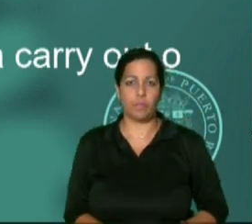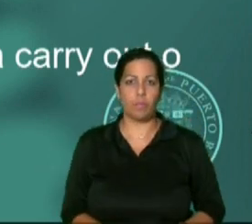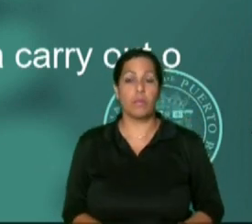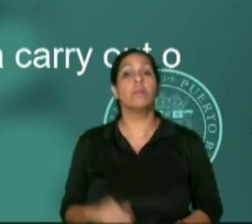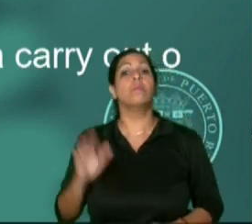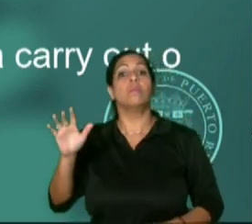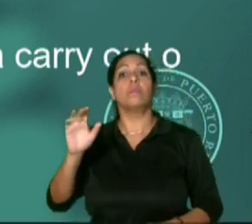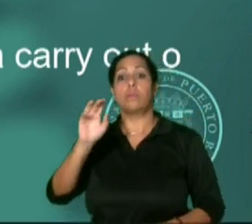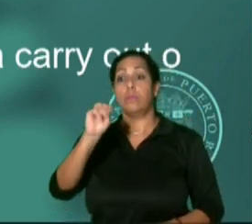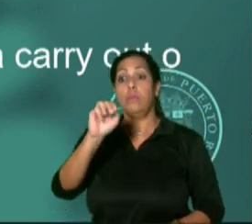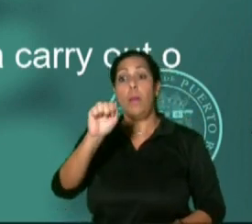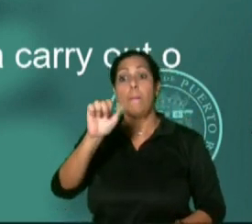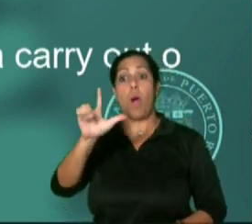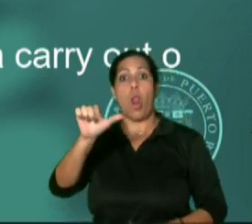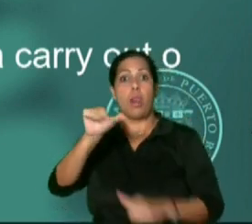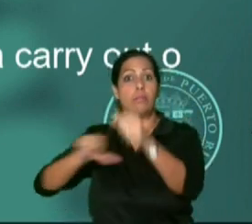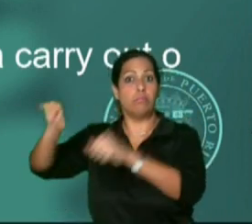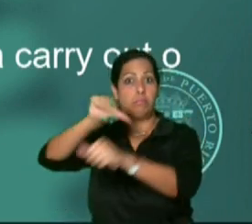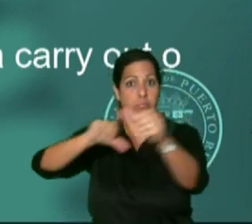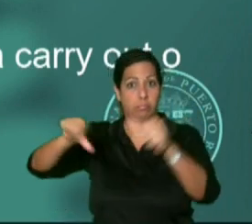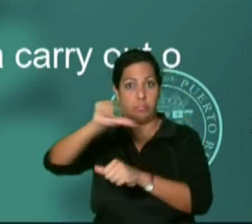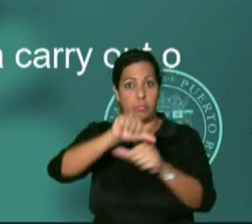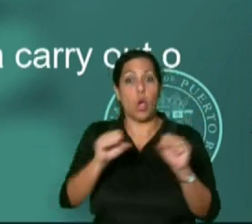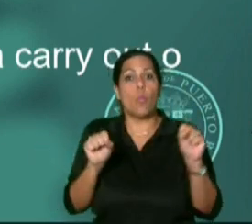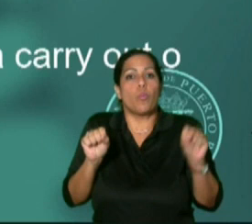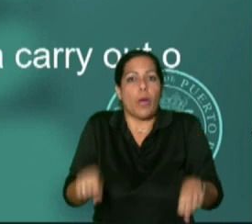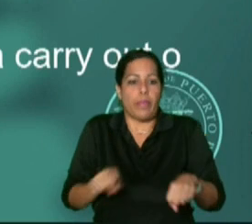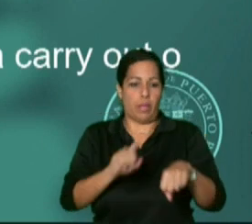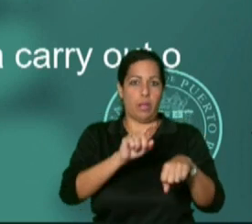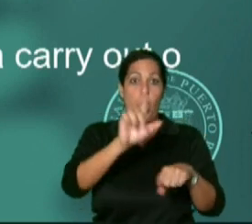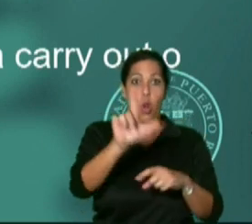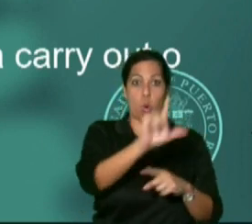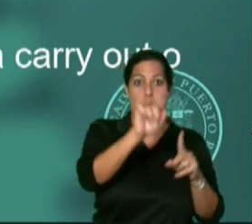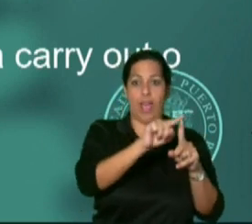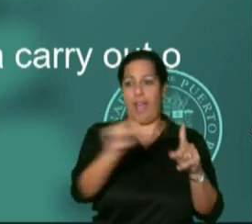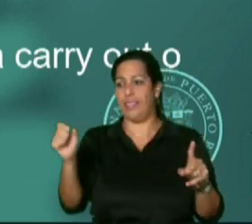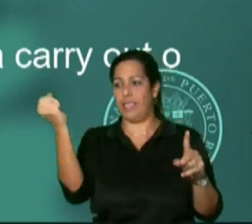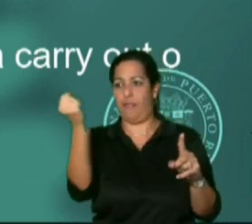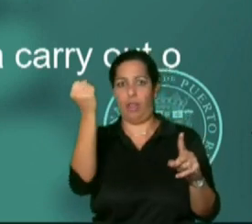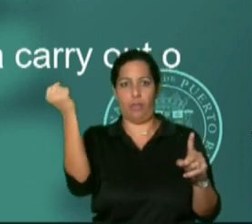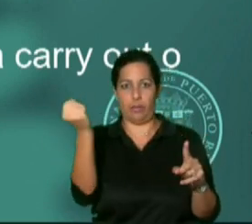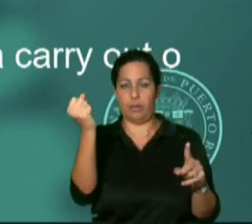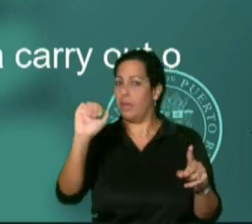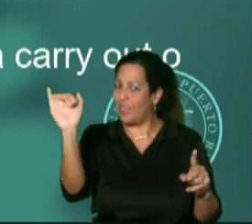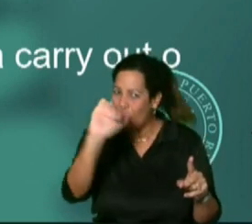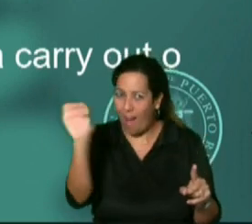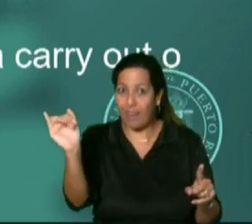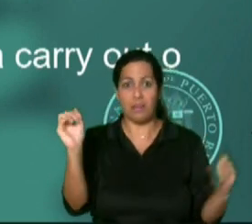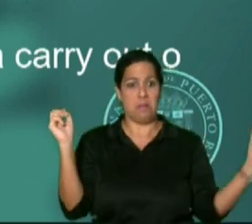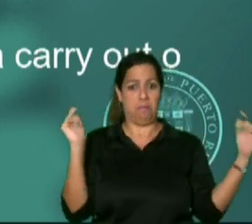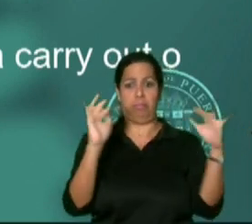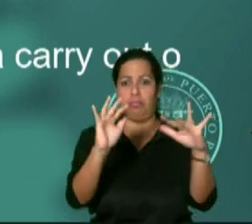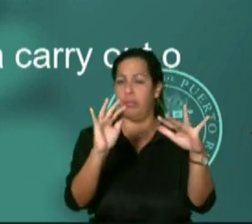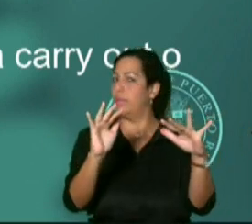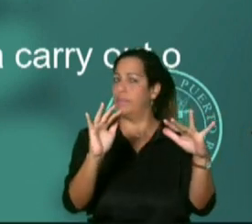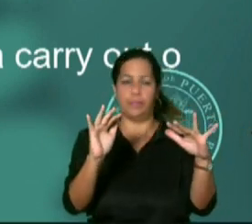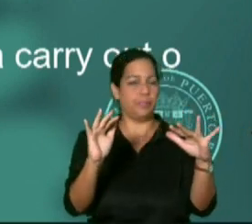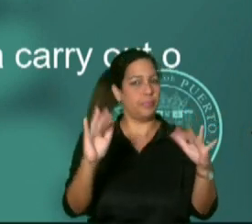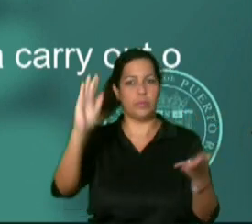centros comerciales de formato abierto podrán operar de lunes a sábado, mas sin exceder la ocupación máxima equivalente